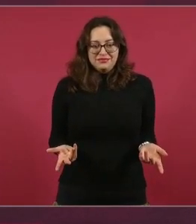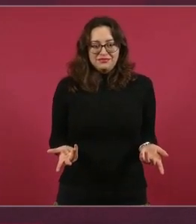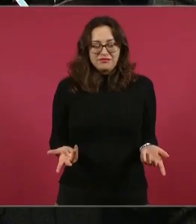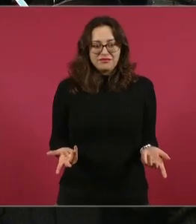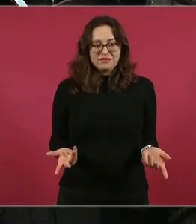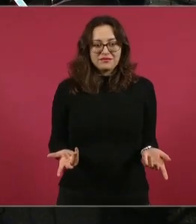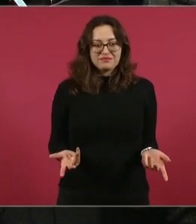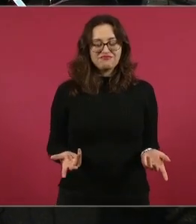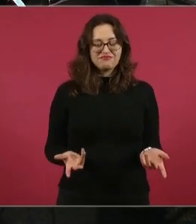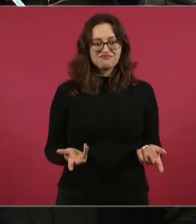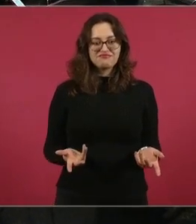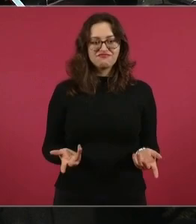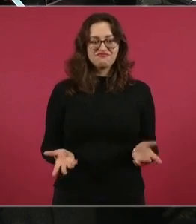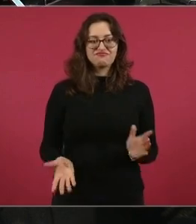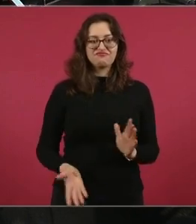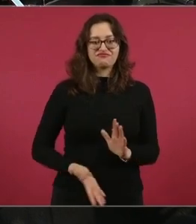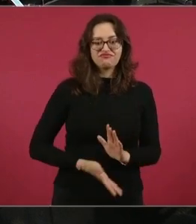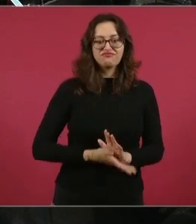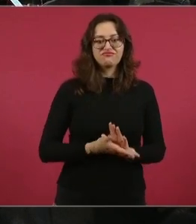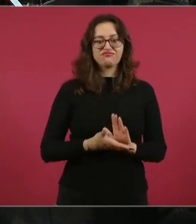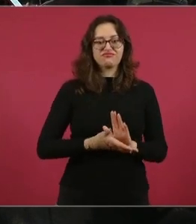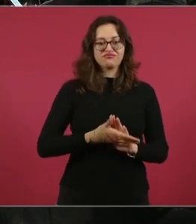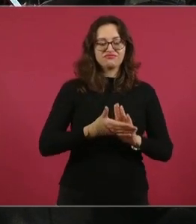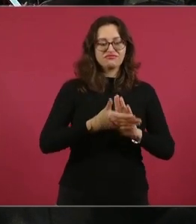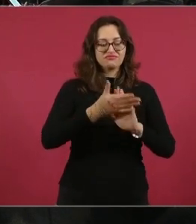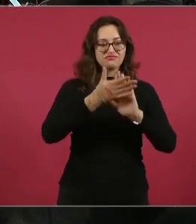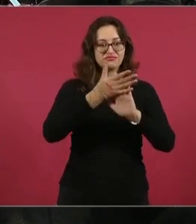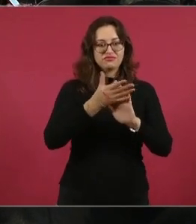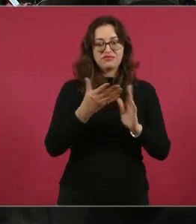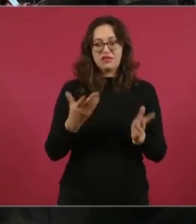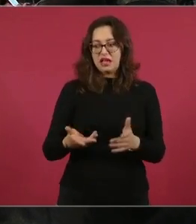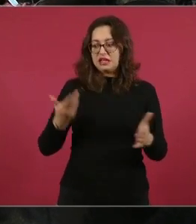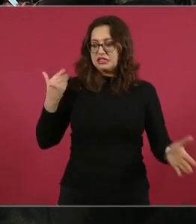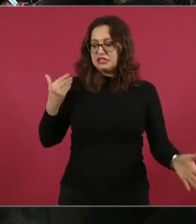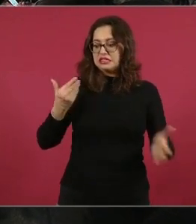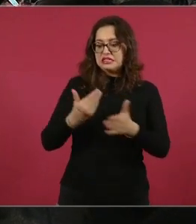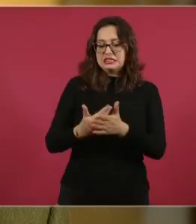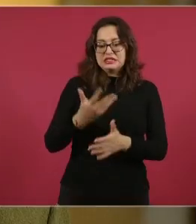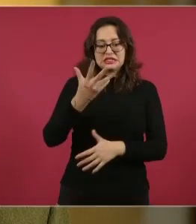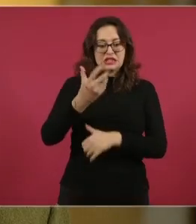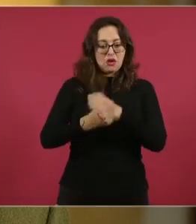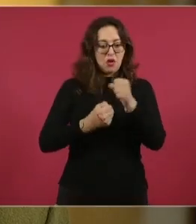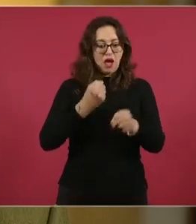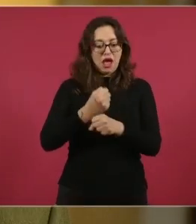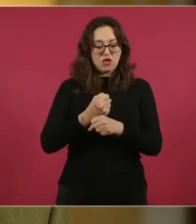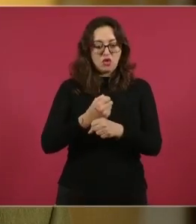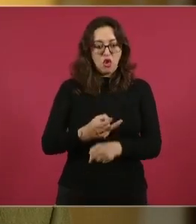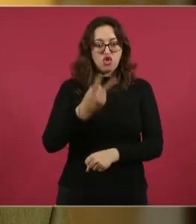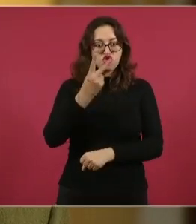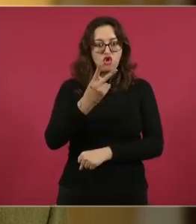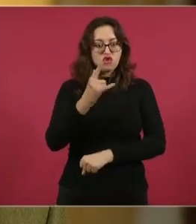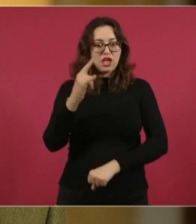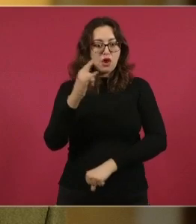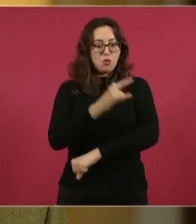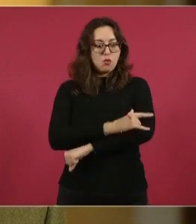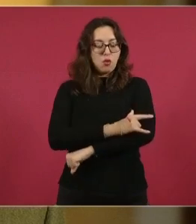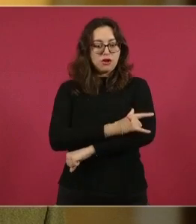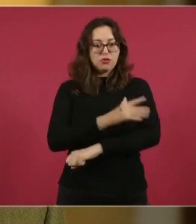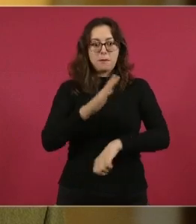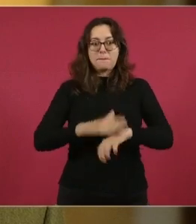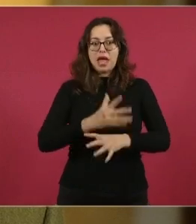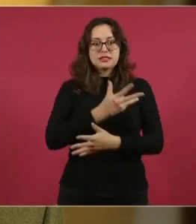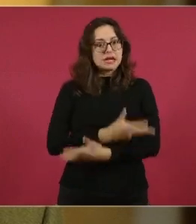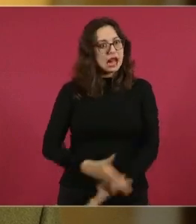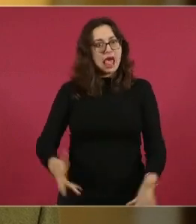se han construido dos aeropuertos con las pistas más grandes en todo México.